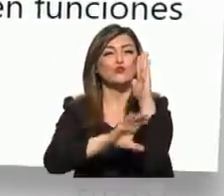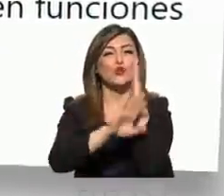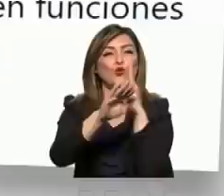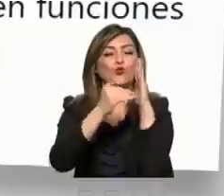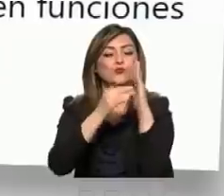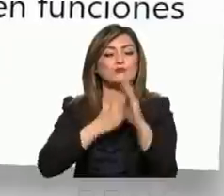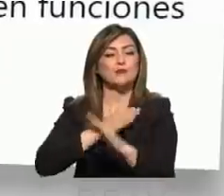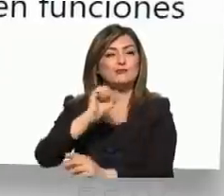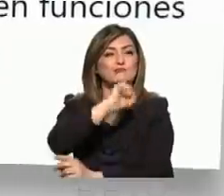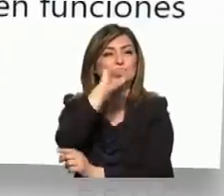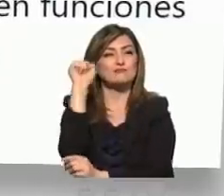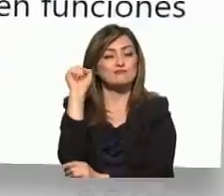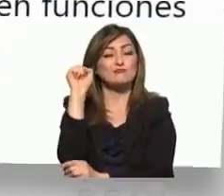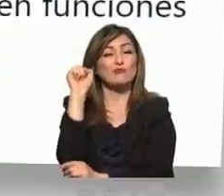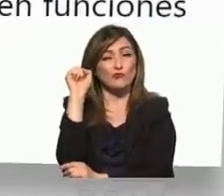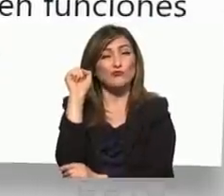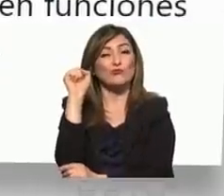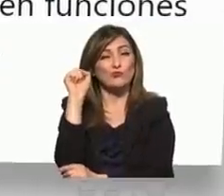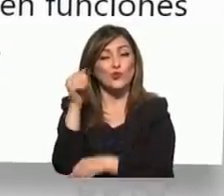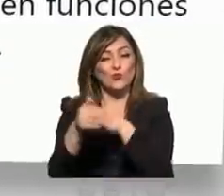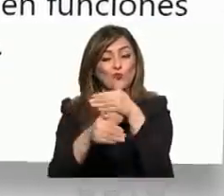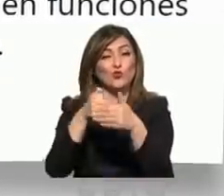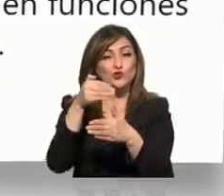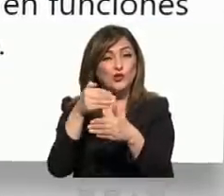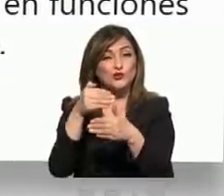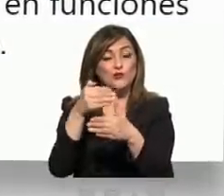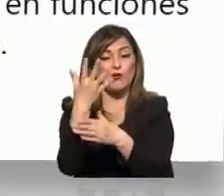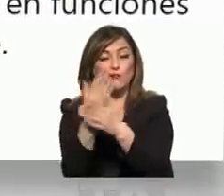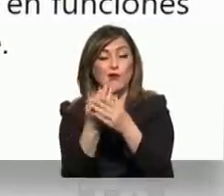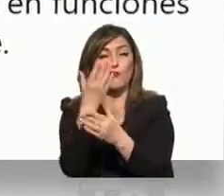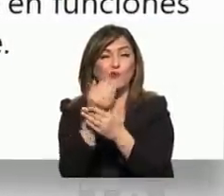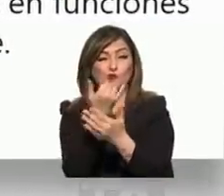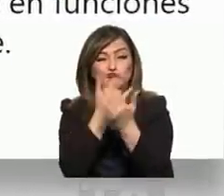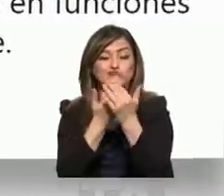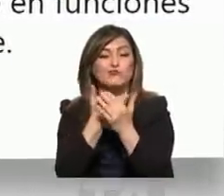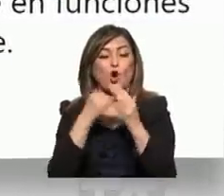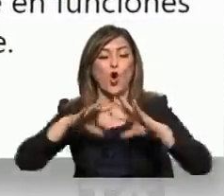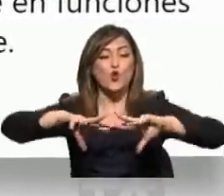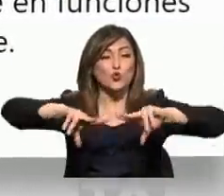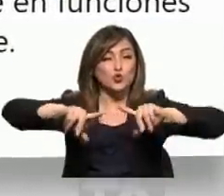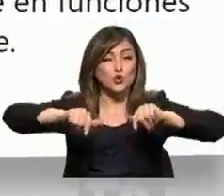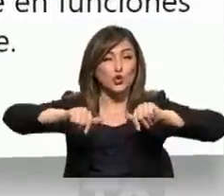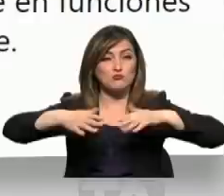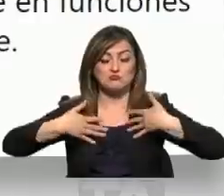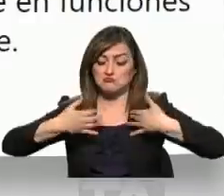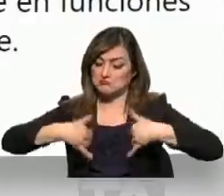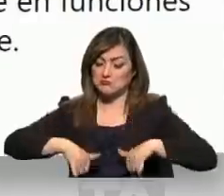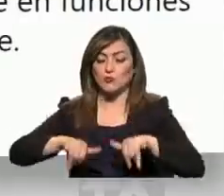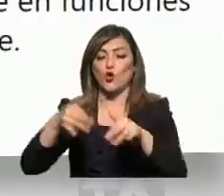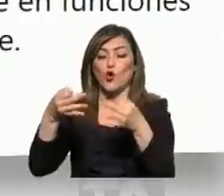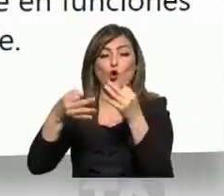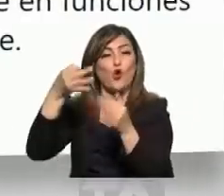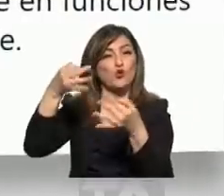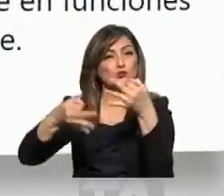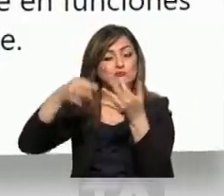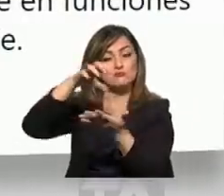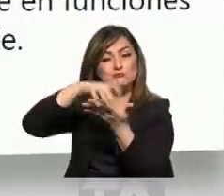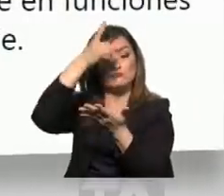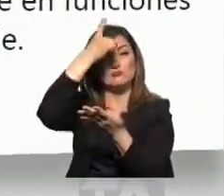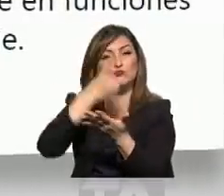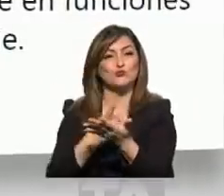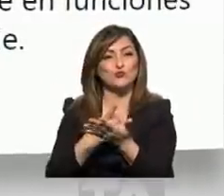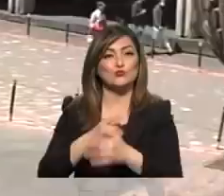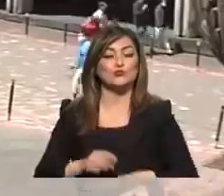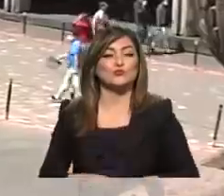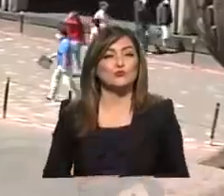de mis derechos y suspendió los efectos de un proceso viciado de remoción. Por lo tanto, seguiré en funciones hasta que la Corte Provincial se